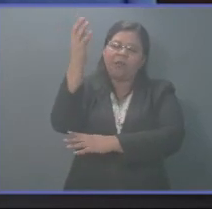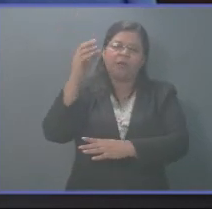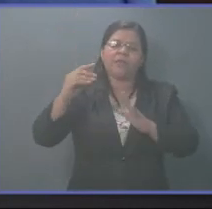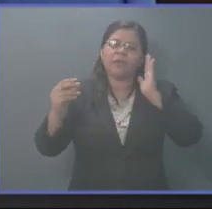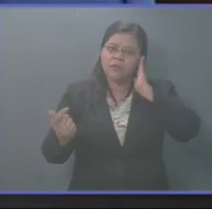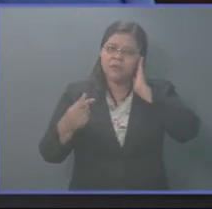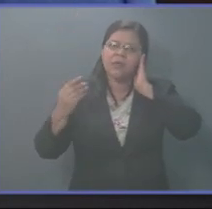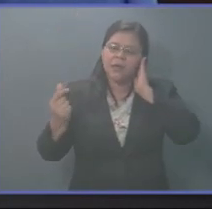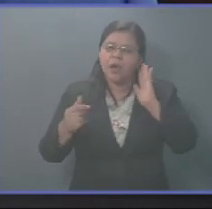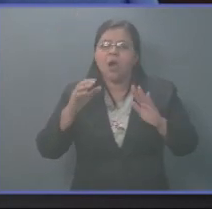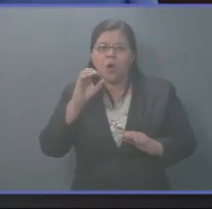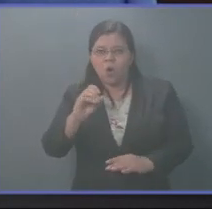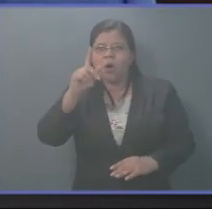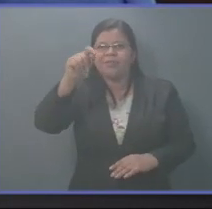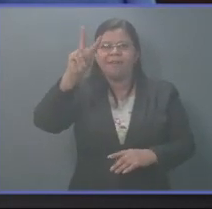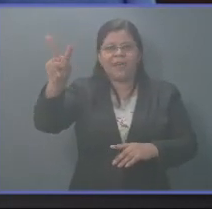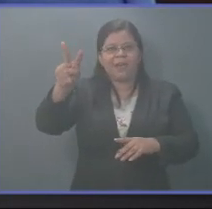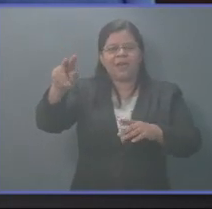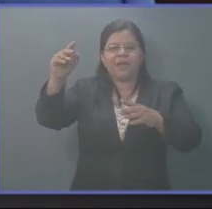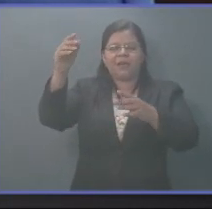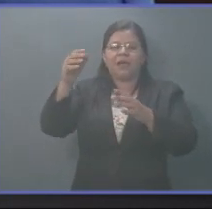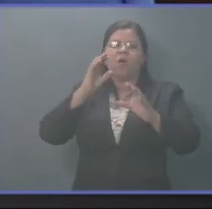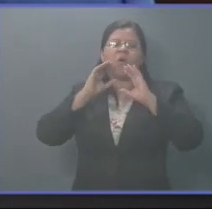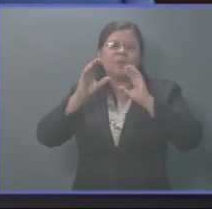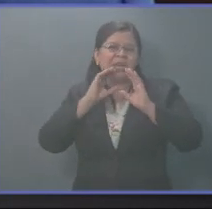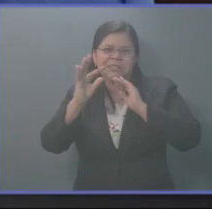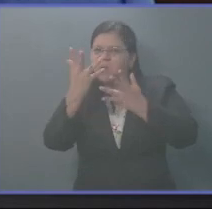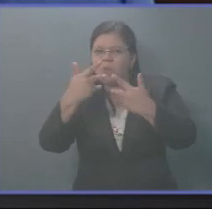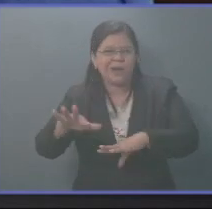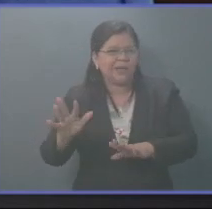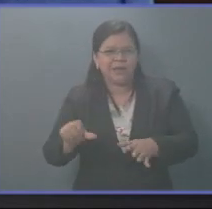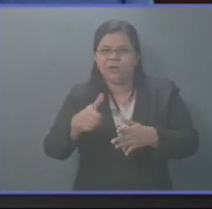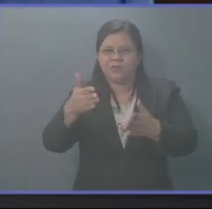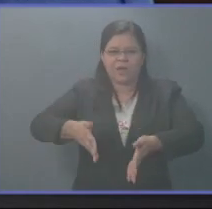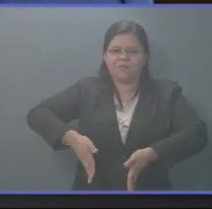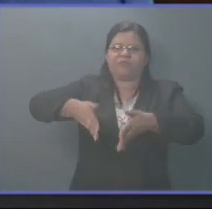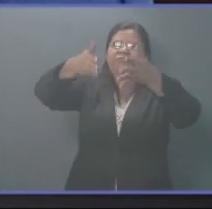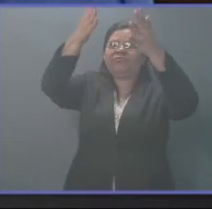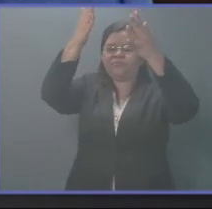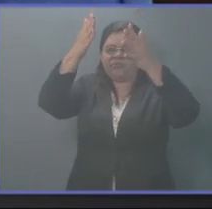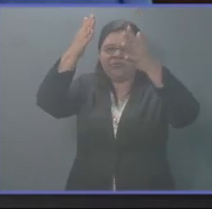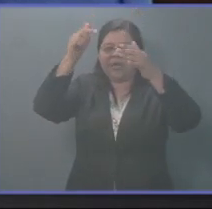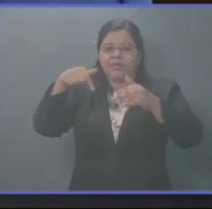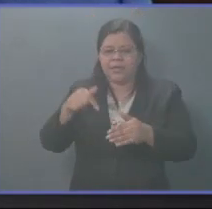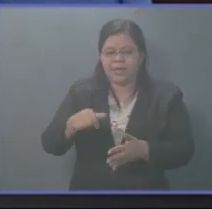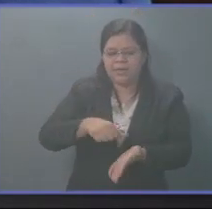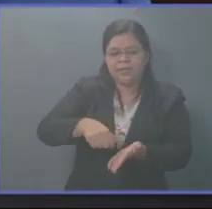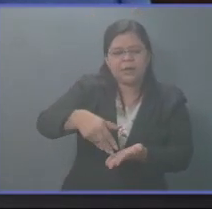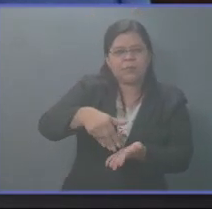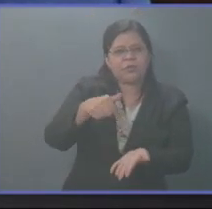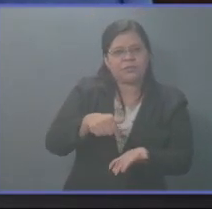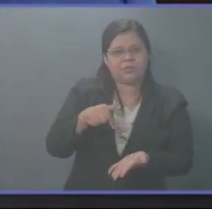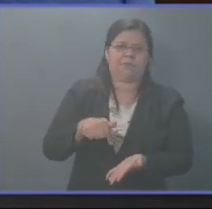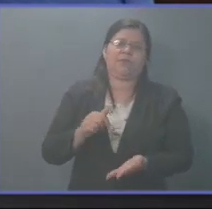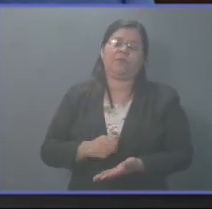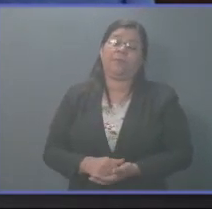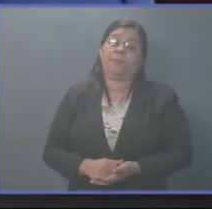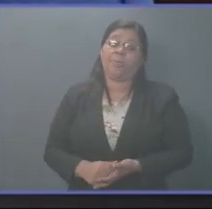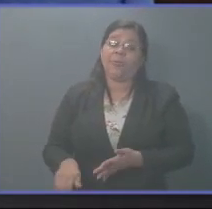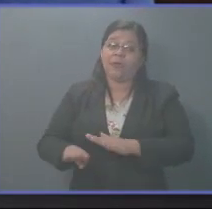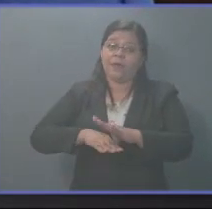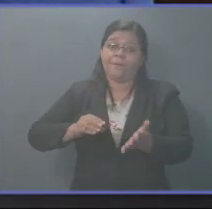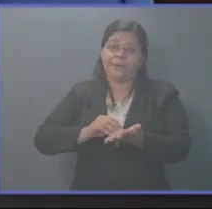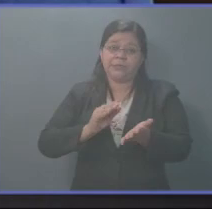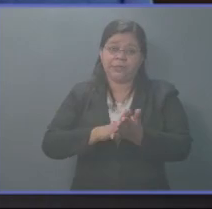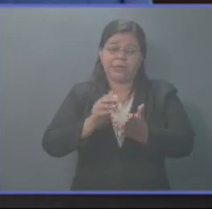o televisión o telecomunicaciones u otro tipo de infraestructura en el subsuelo de la jurisdicción del municipio, en los términos